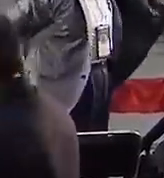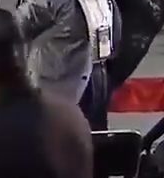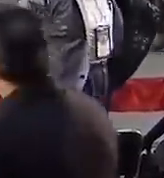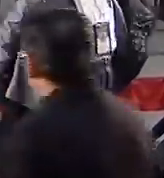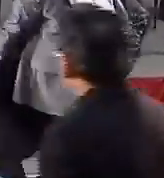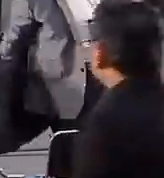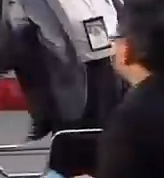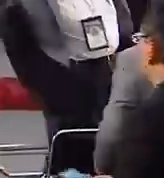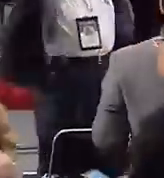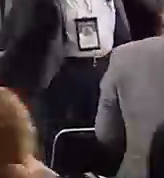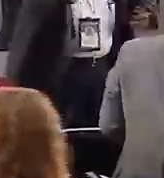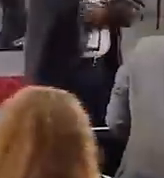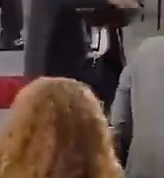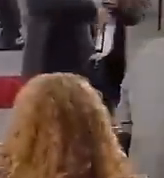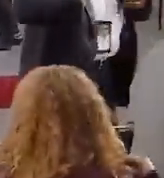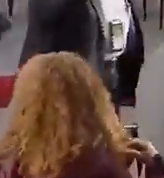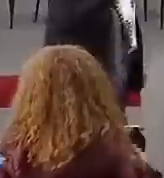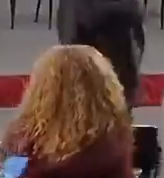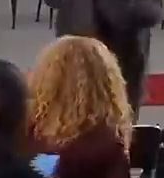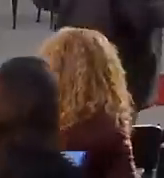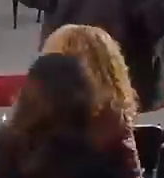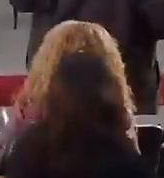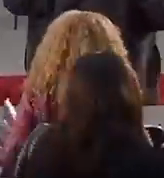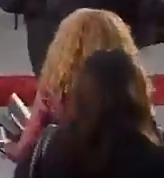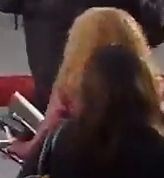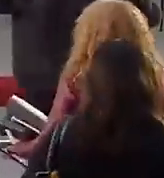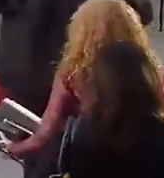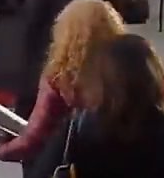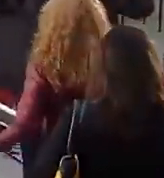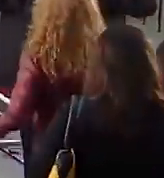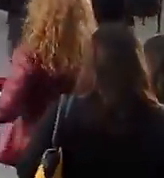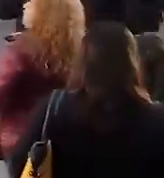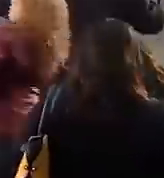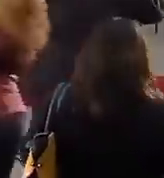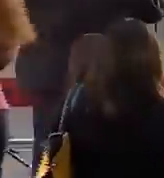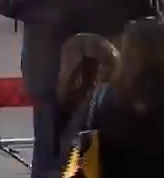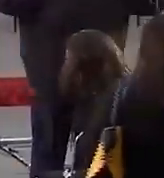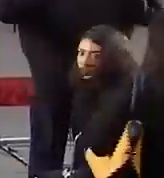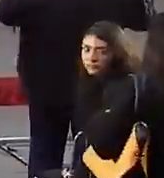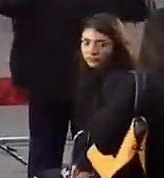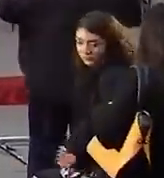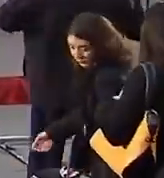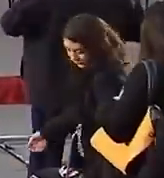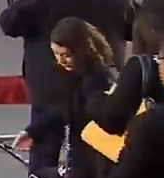Para que chequemos. A ver, el primer número de...